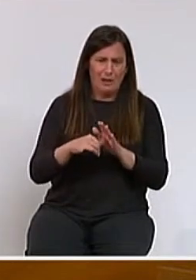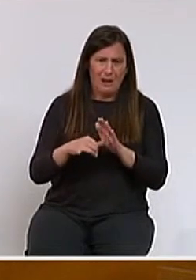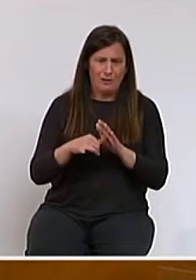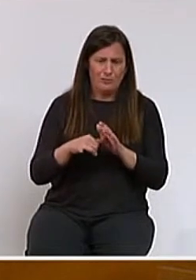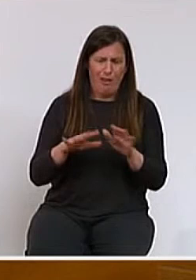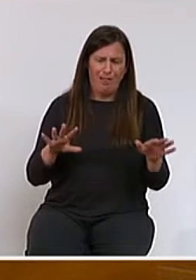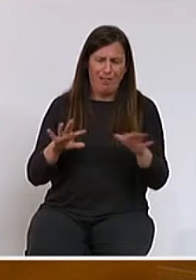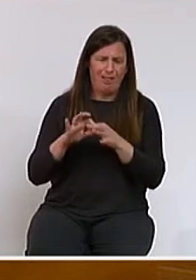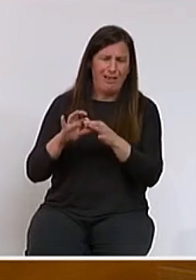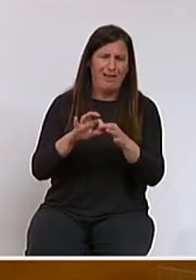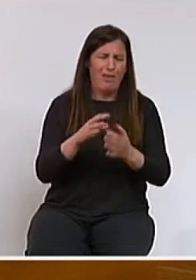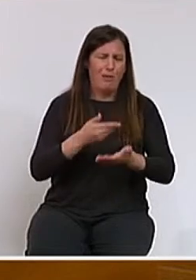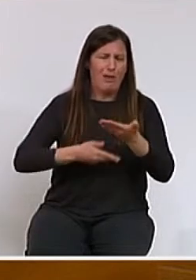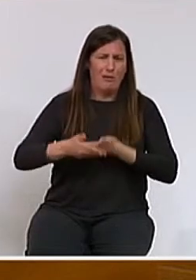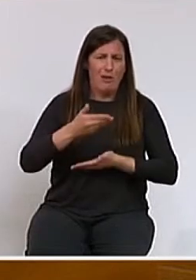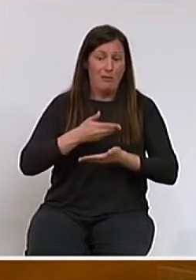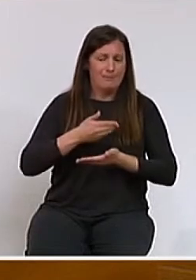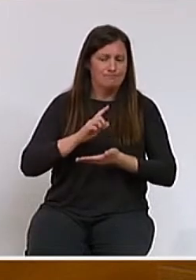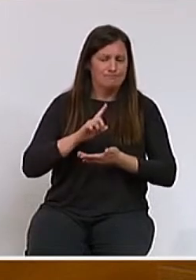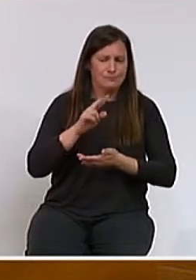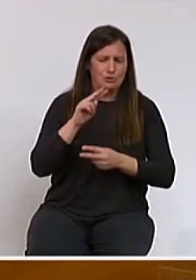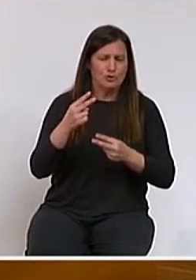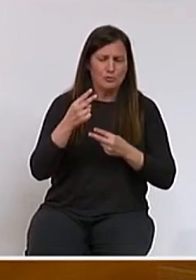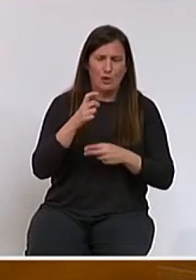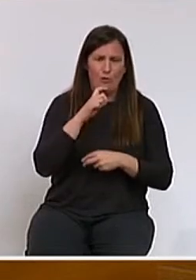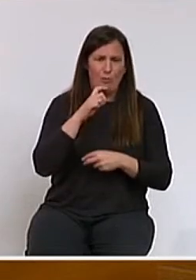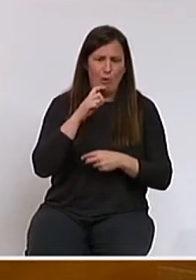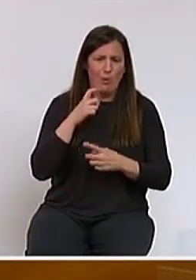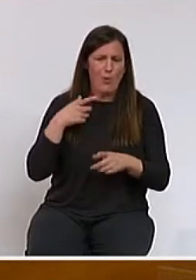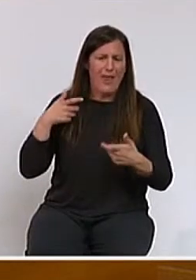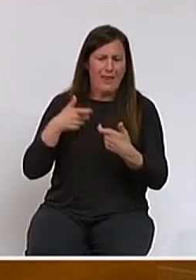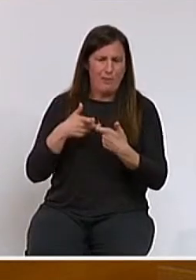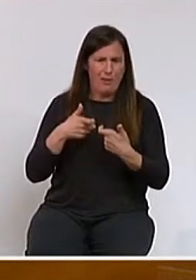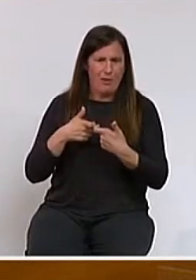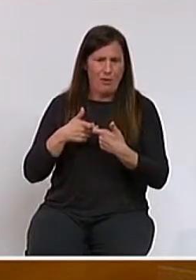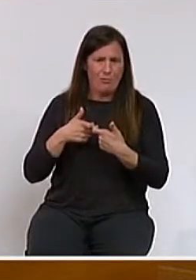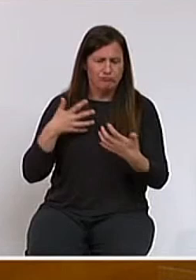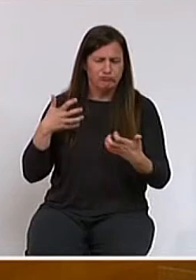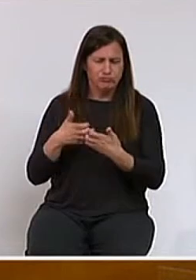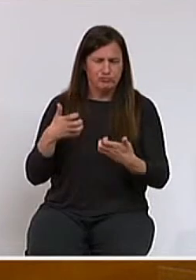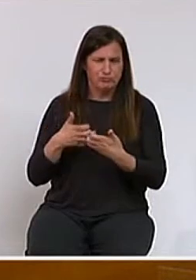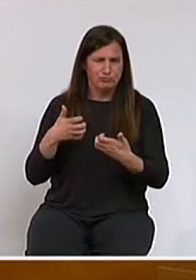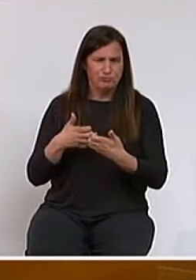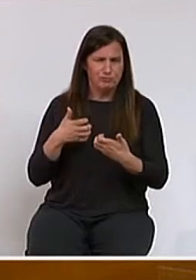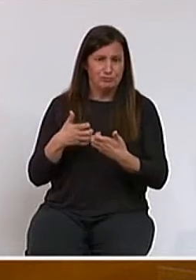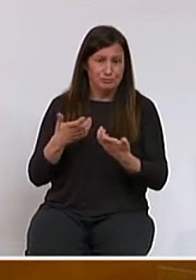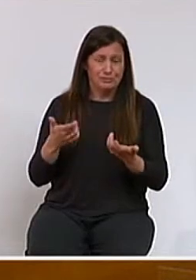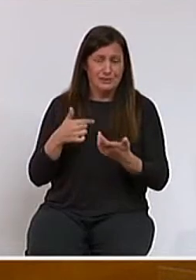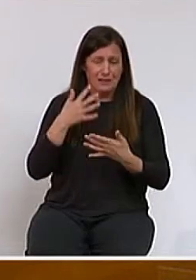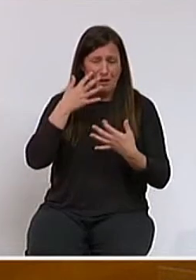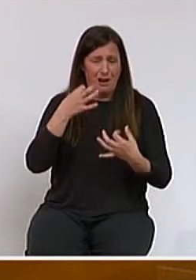aliado con el que complementarse, sino un enemigo a abatir. Esa es la triste realidad de